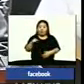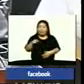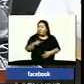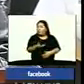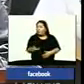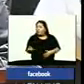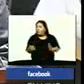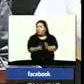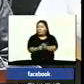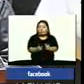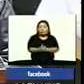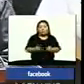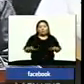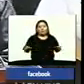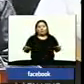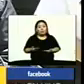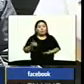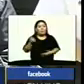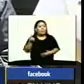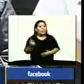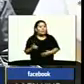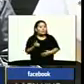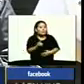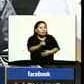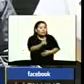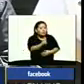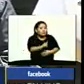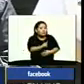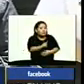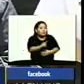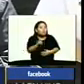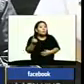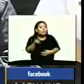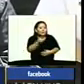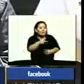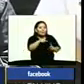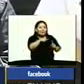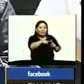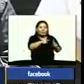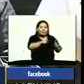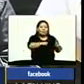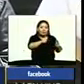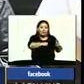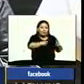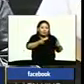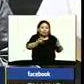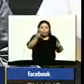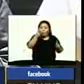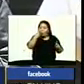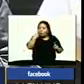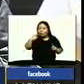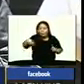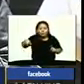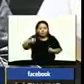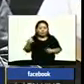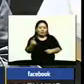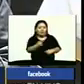cometidos por personas que estaban destinadas a proteger la vida de los salvadoreños.